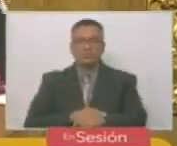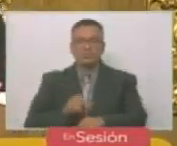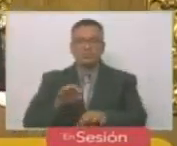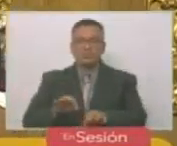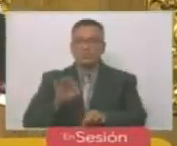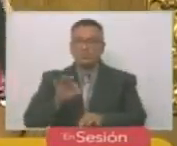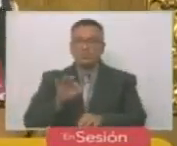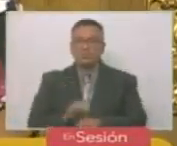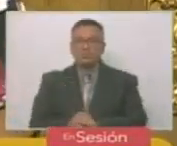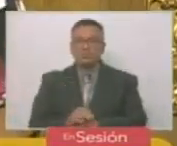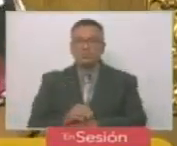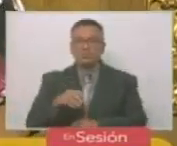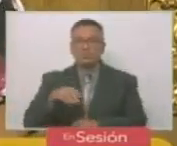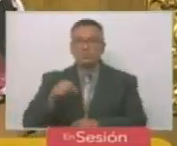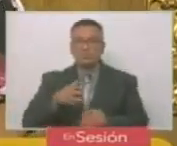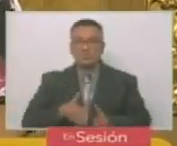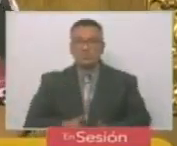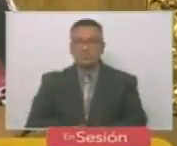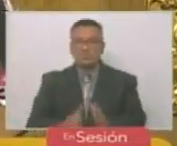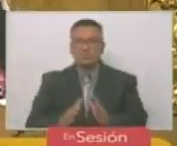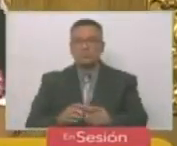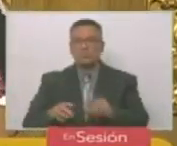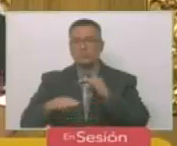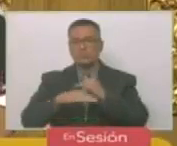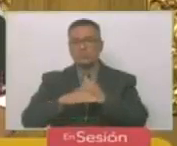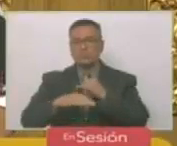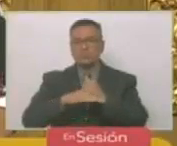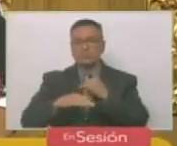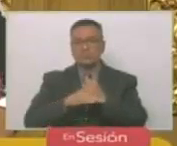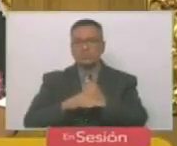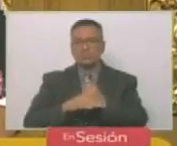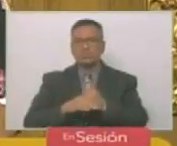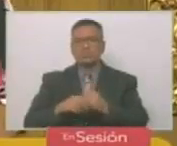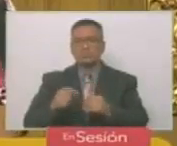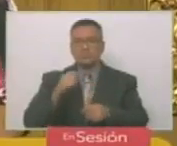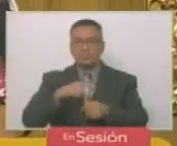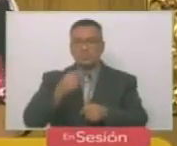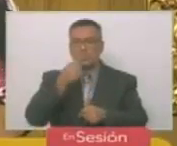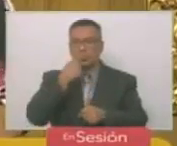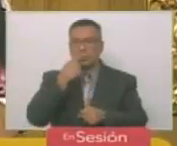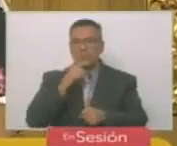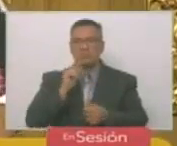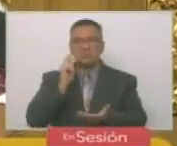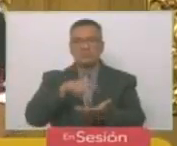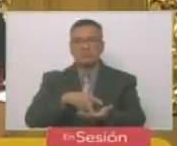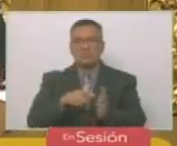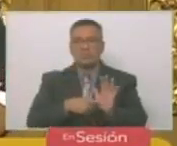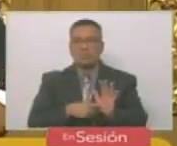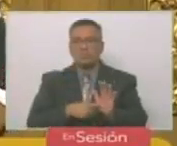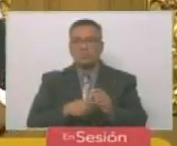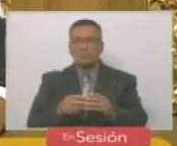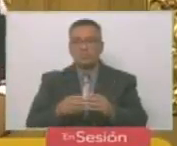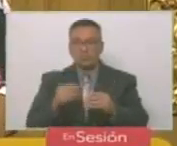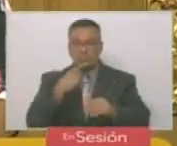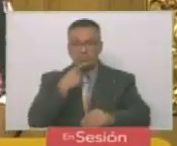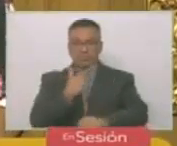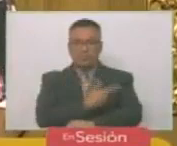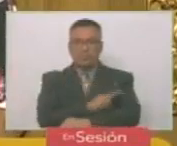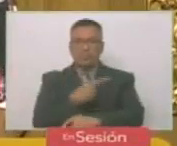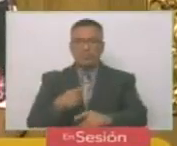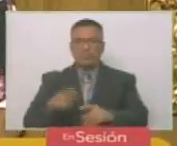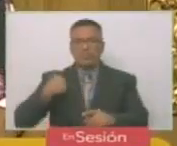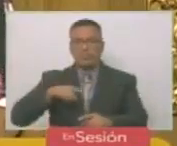específicamente obstetricia, igualmente la farmacología, con la aparición de los antibióticos, han